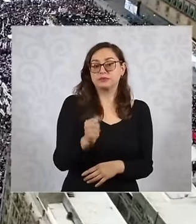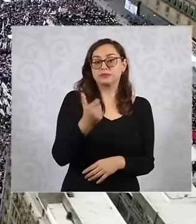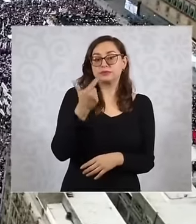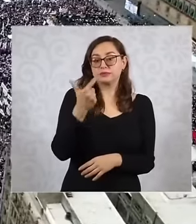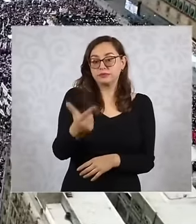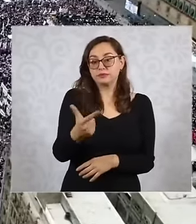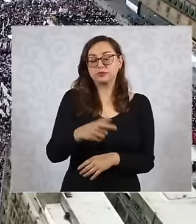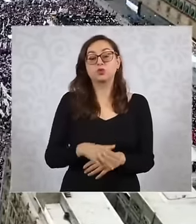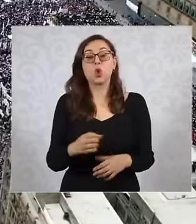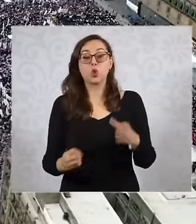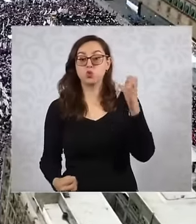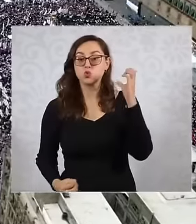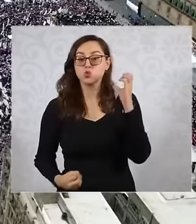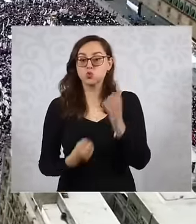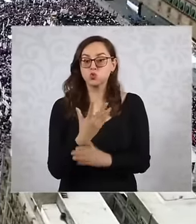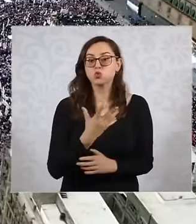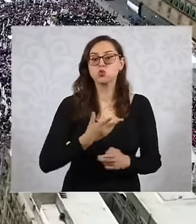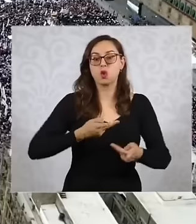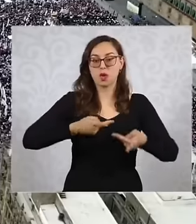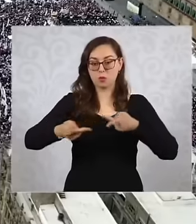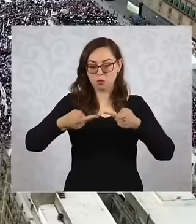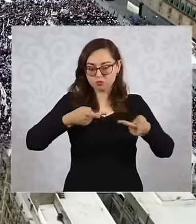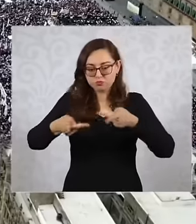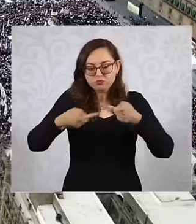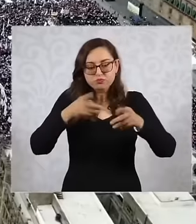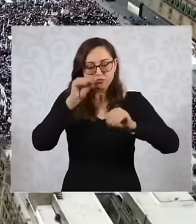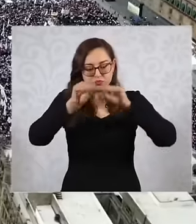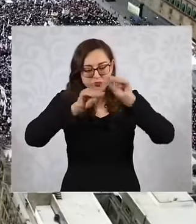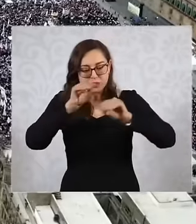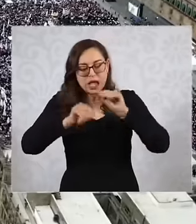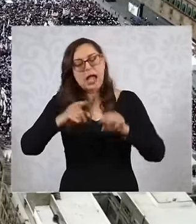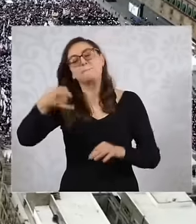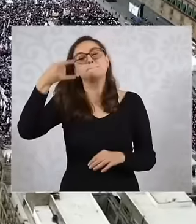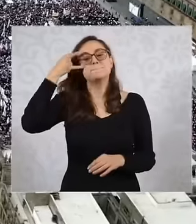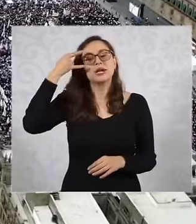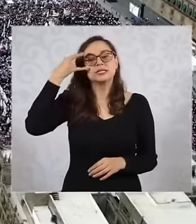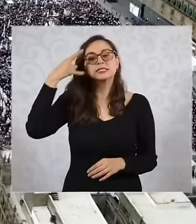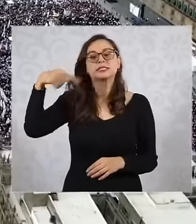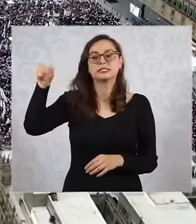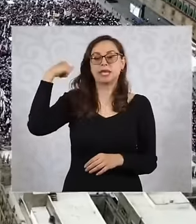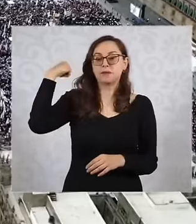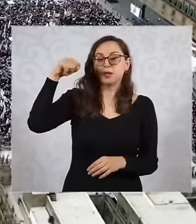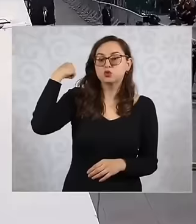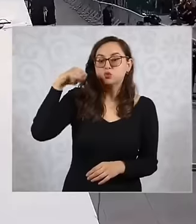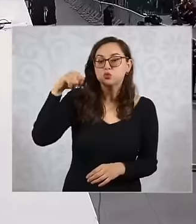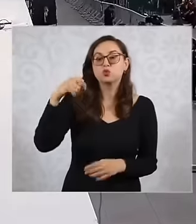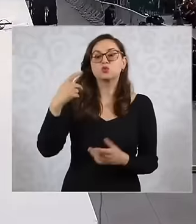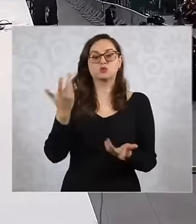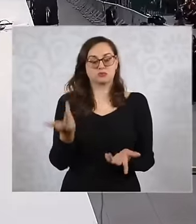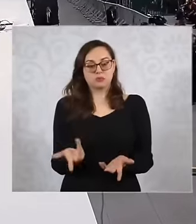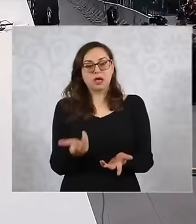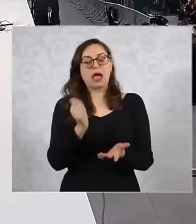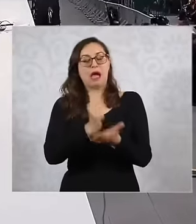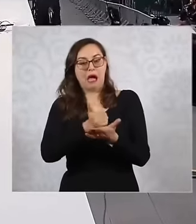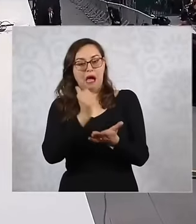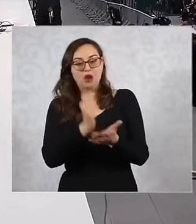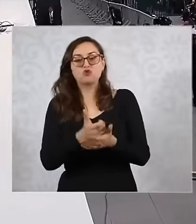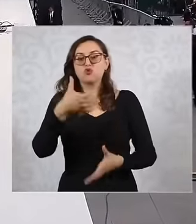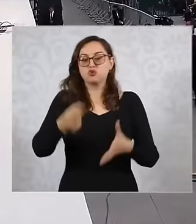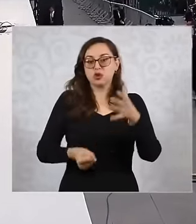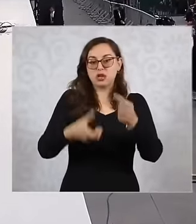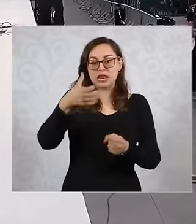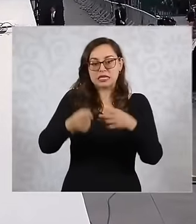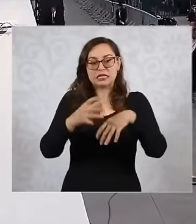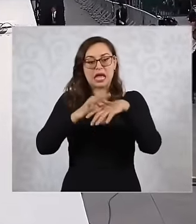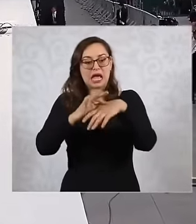Implementaremos el plan especial para Campeche y Tabasco para aumentar la producción de arroz, leche y